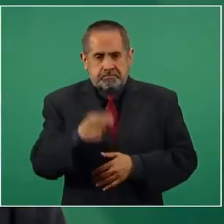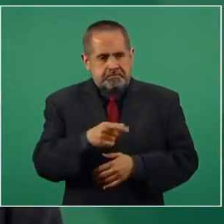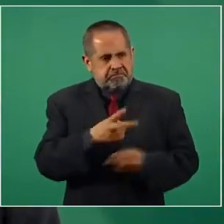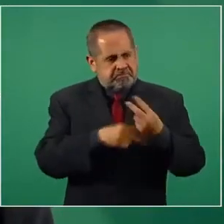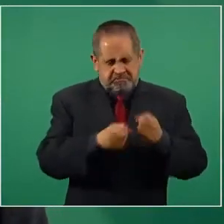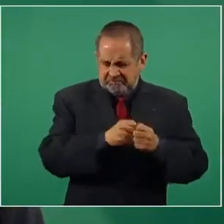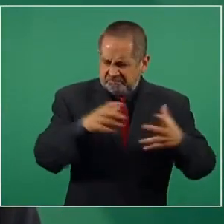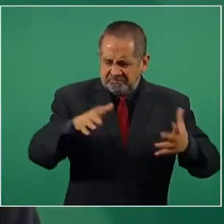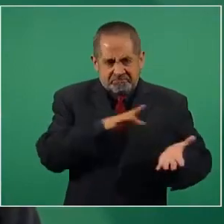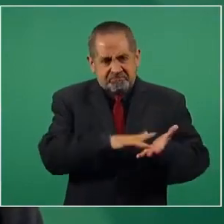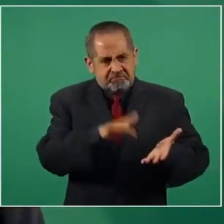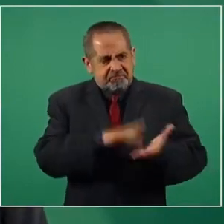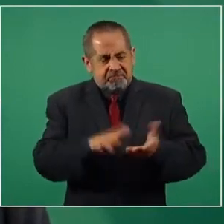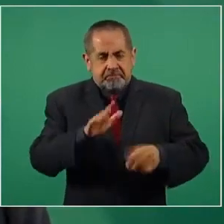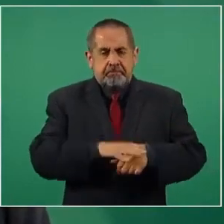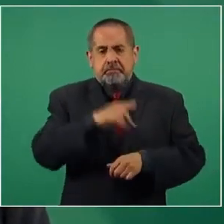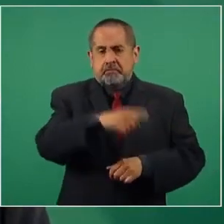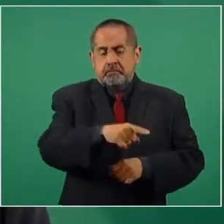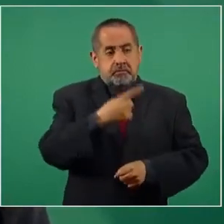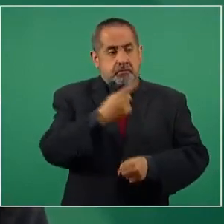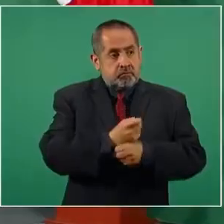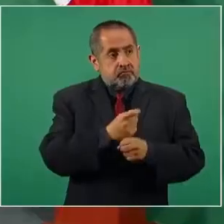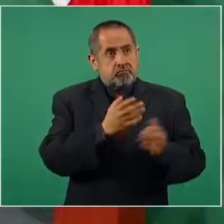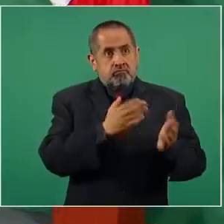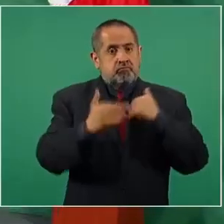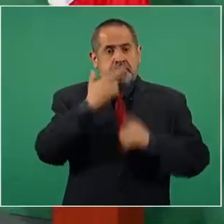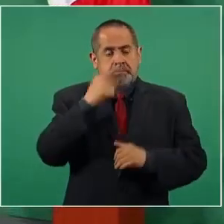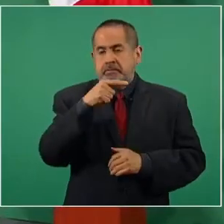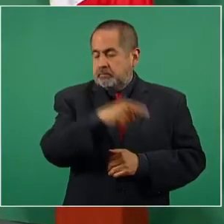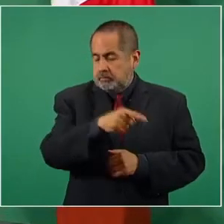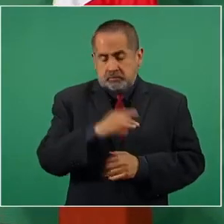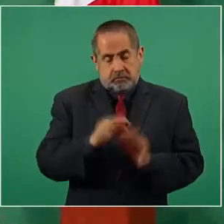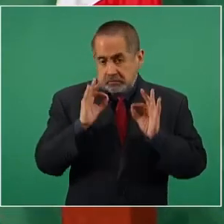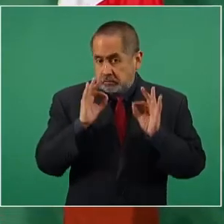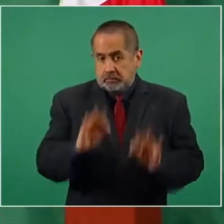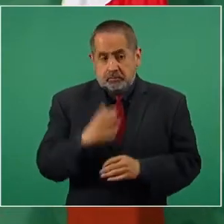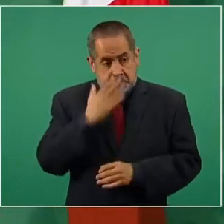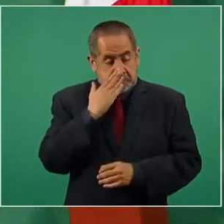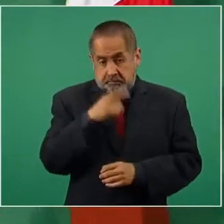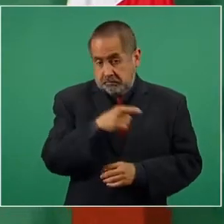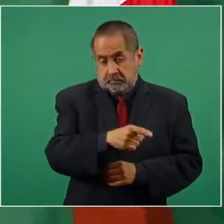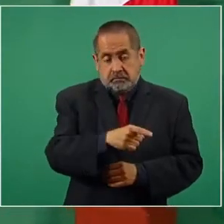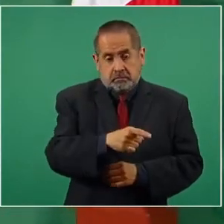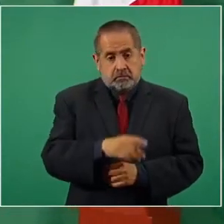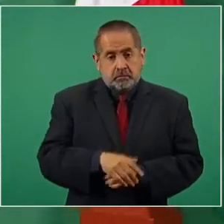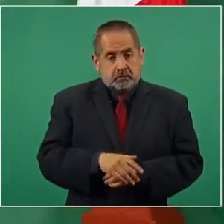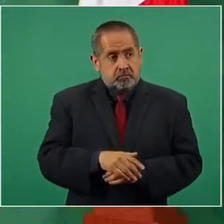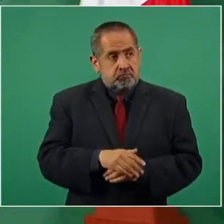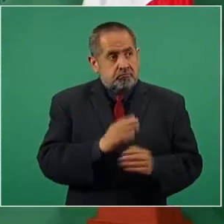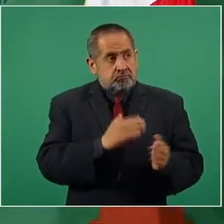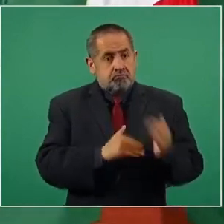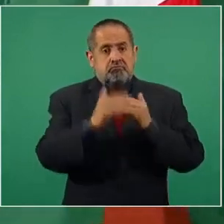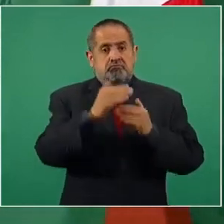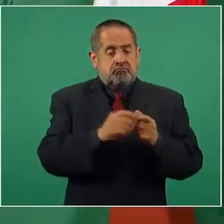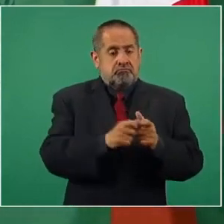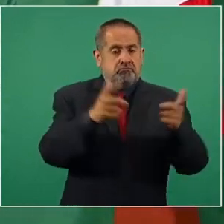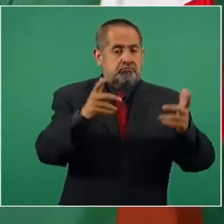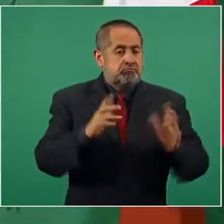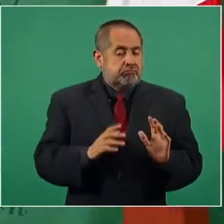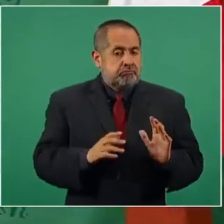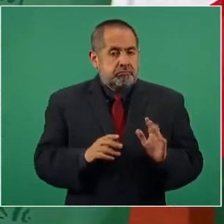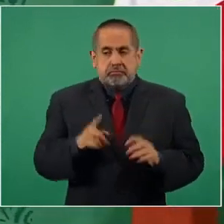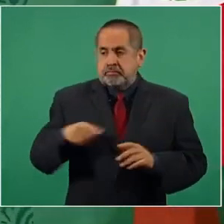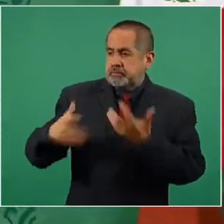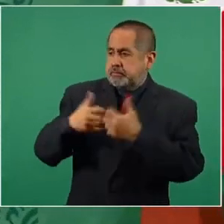creció, fue el único sector que creció, se cayó